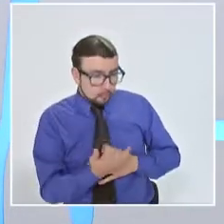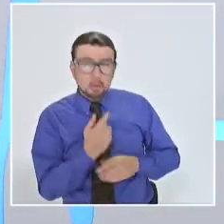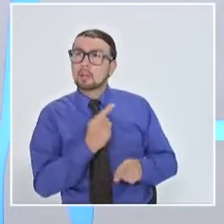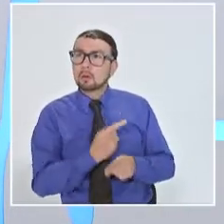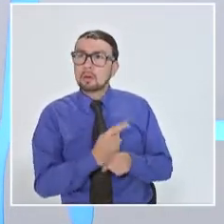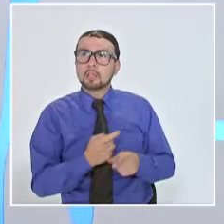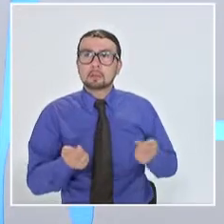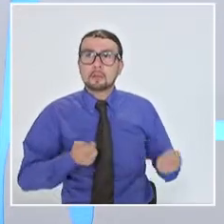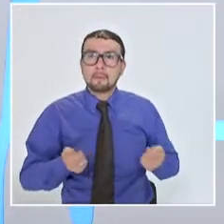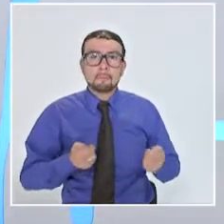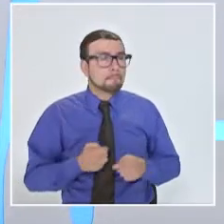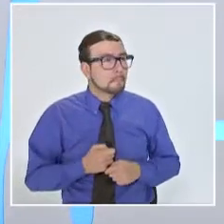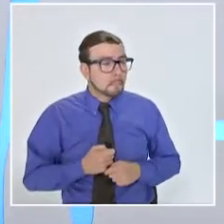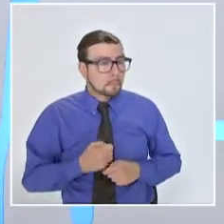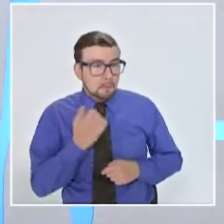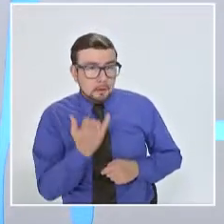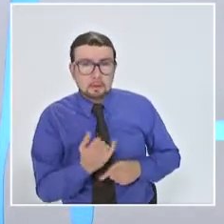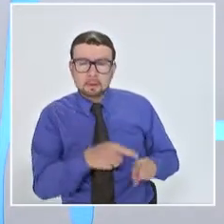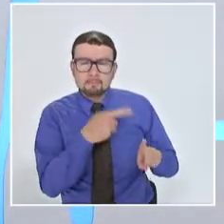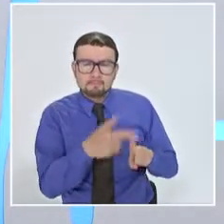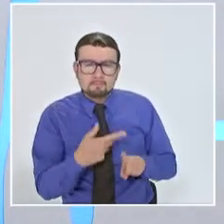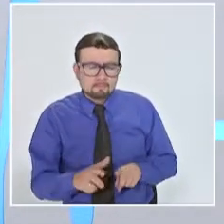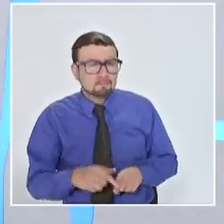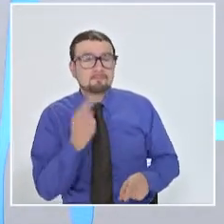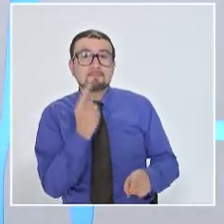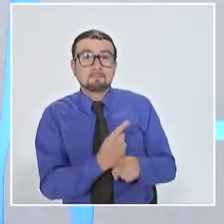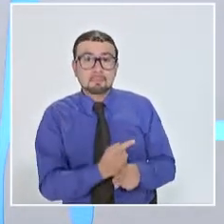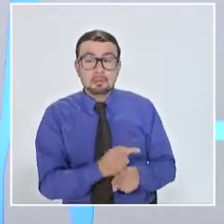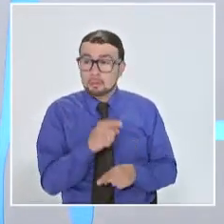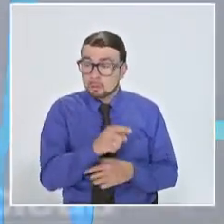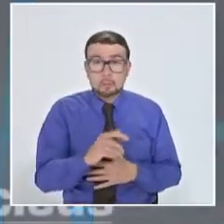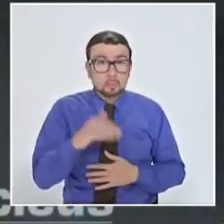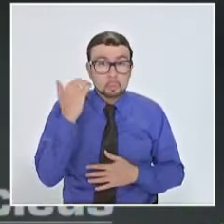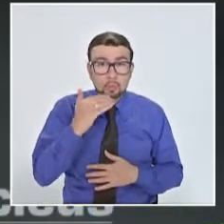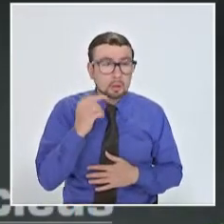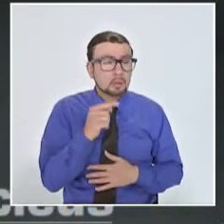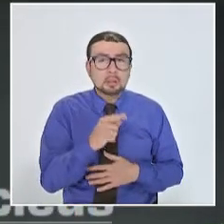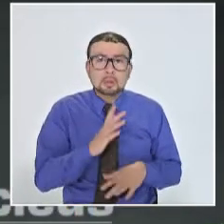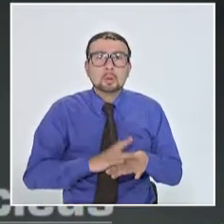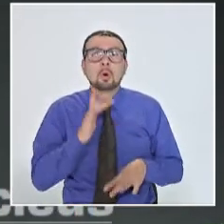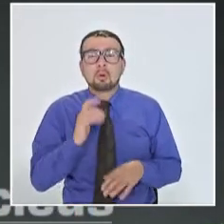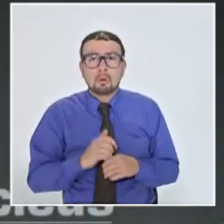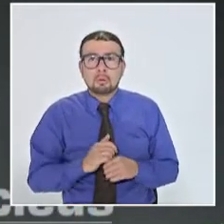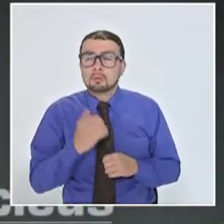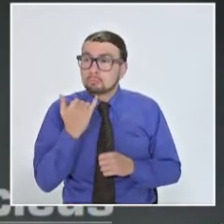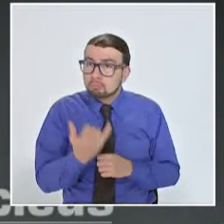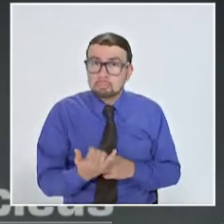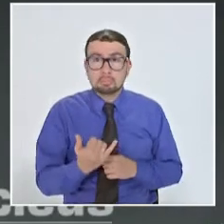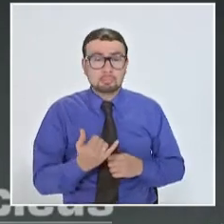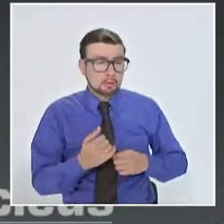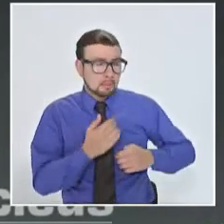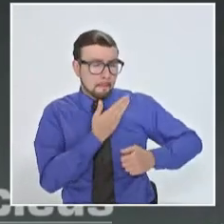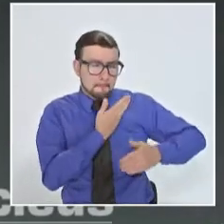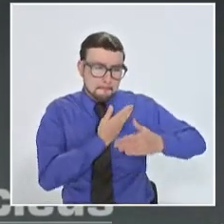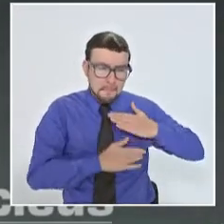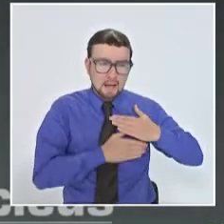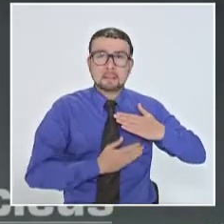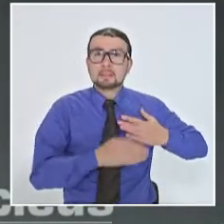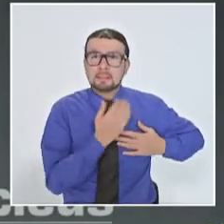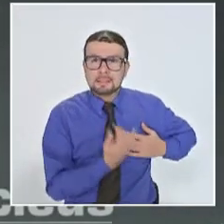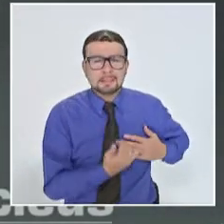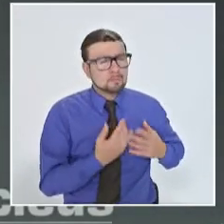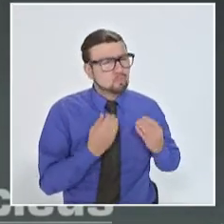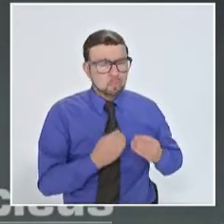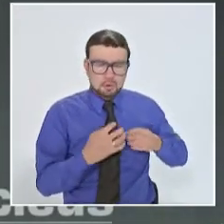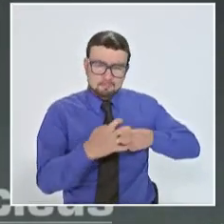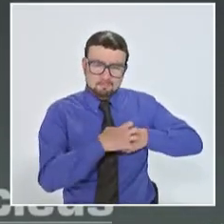en más del 80% de los casos. Y en las mujeres, que toca realizar mastectomías porque el tumor es muy avanzado, porque es muy radical y a pesar de